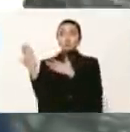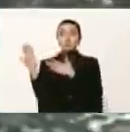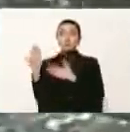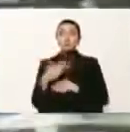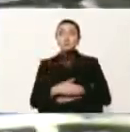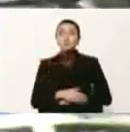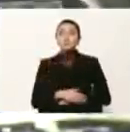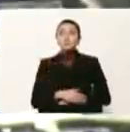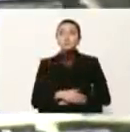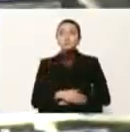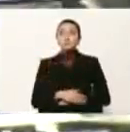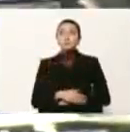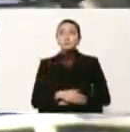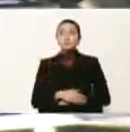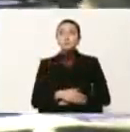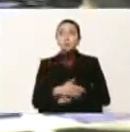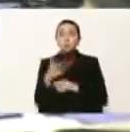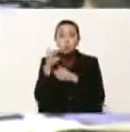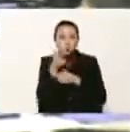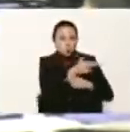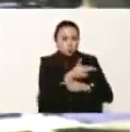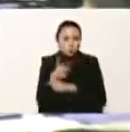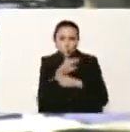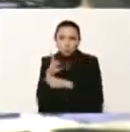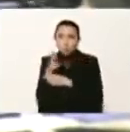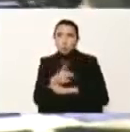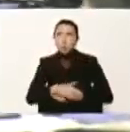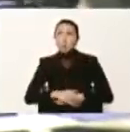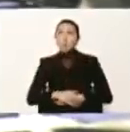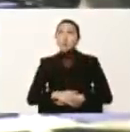los fusiles FAL calibre